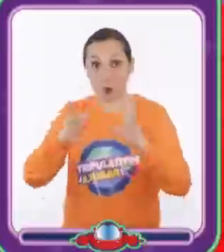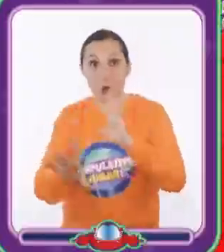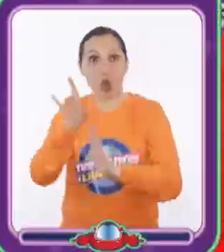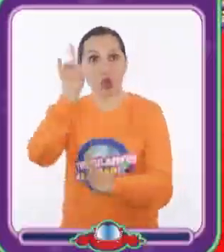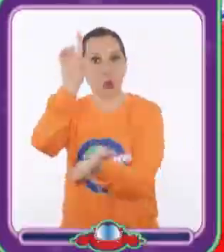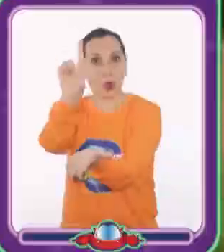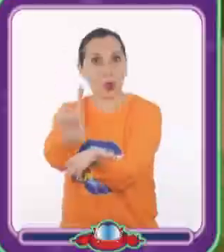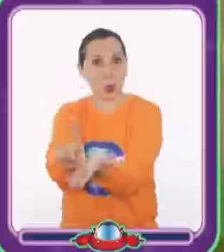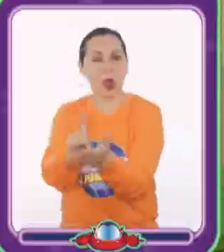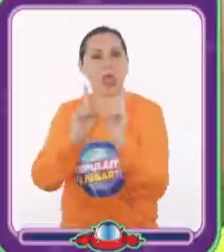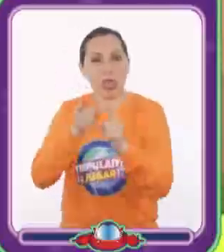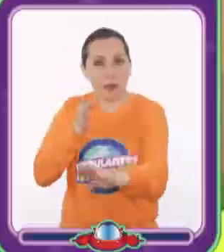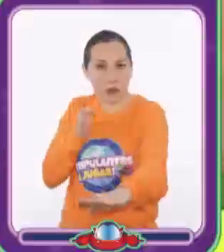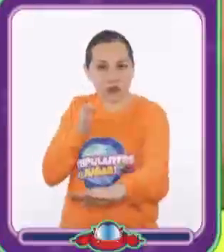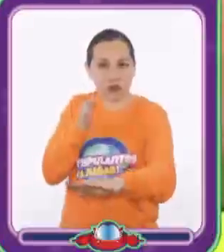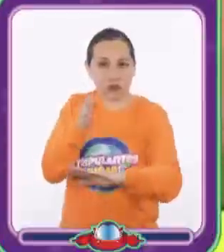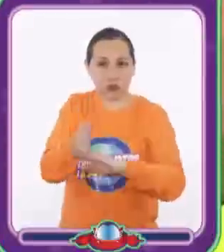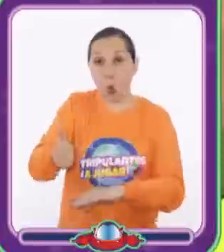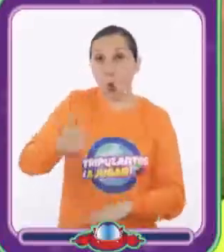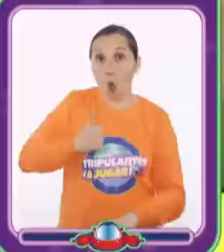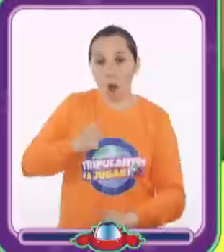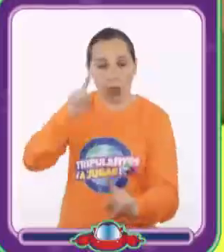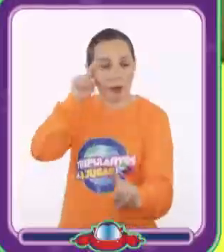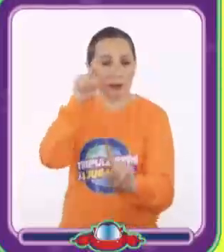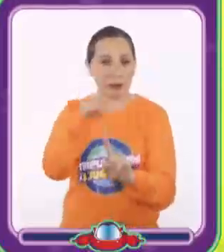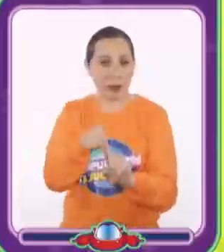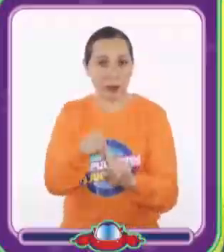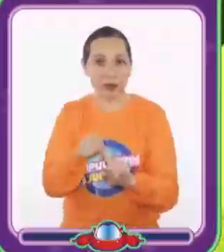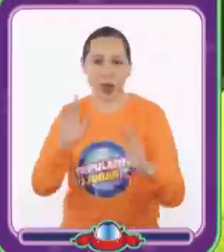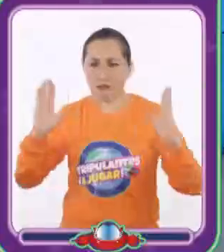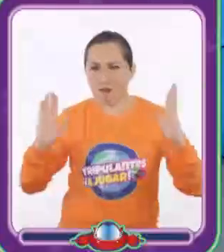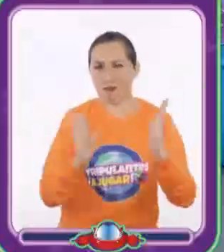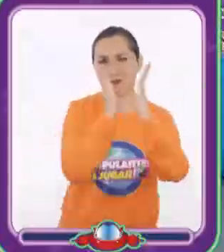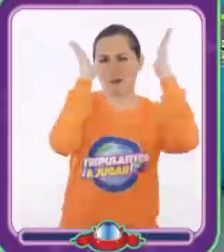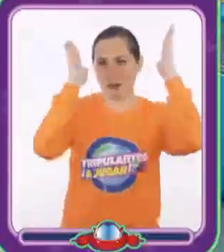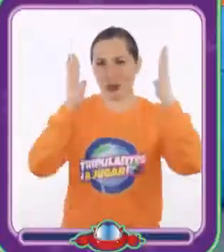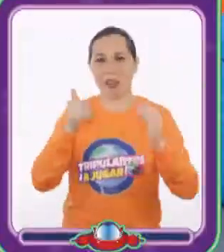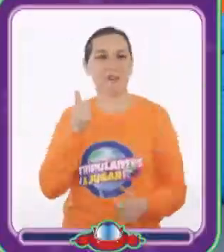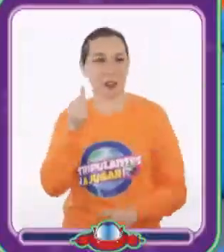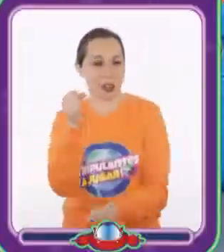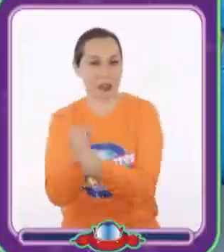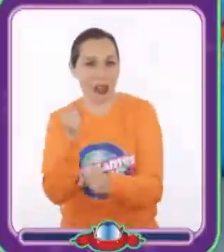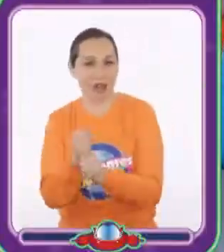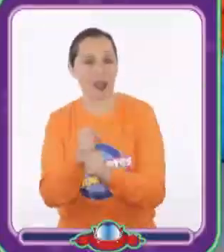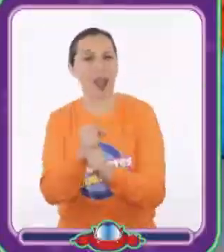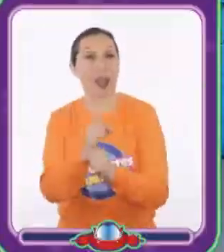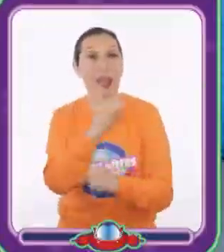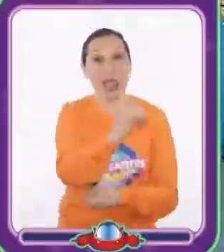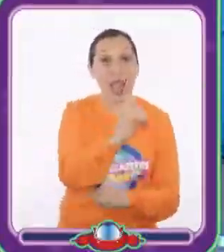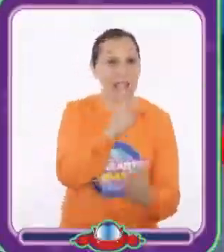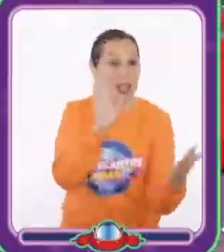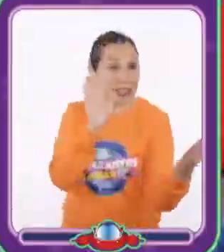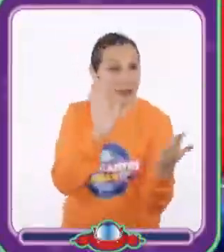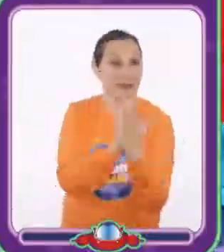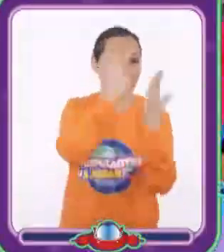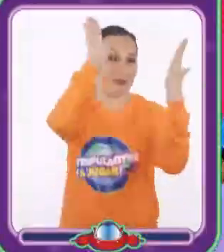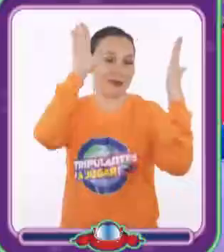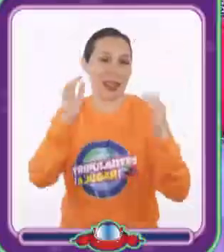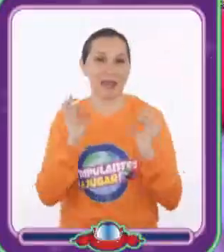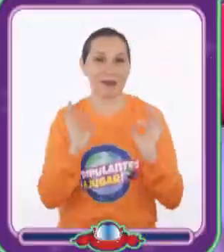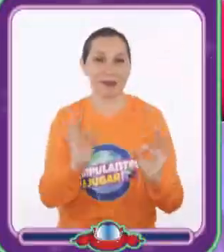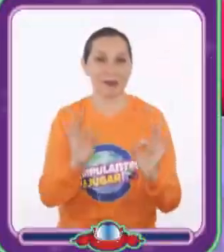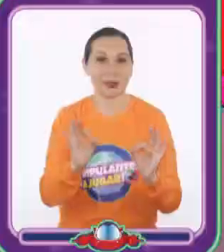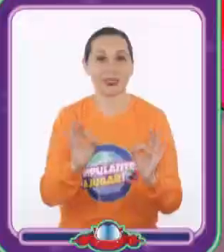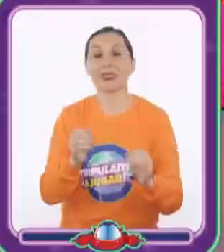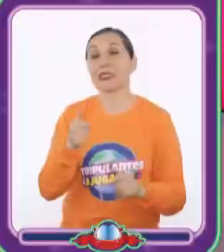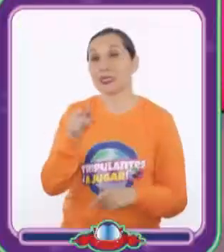ha encontrado el destino donde debemos ir para cumplir nuestra misión. Dame esos 10, Juliana. ¡Qué buen trabajo! Dairelis, aquí,